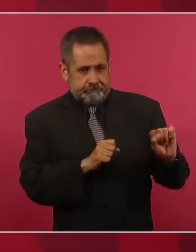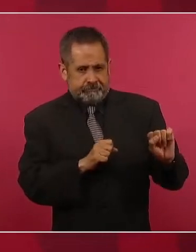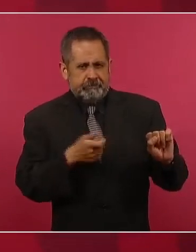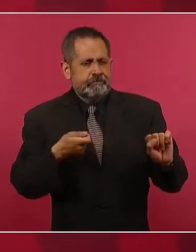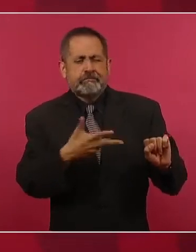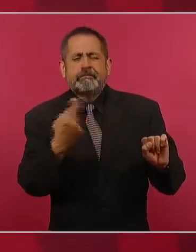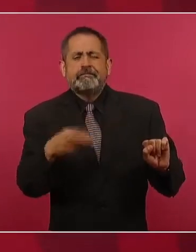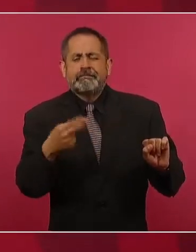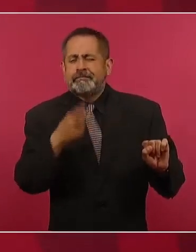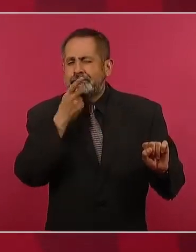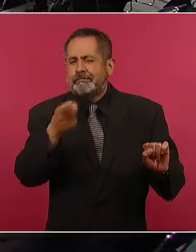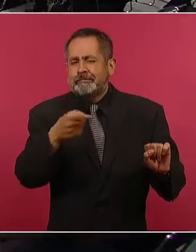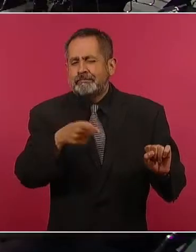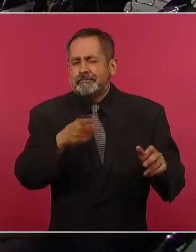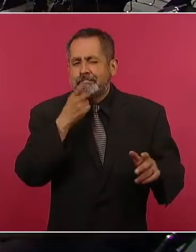Les llamaban